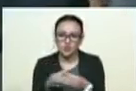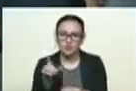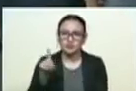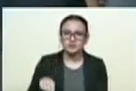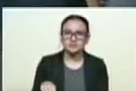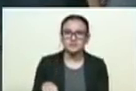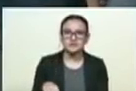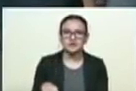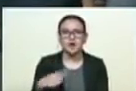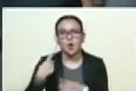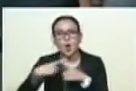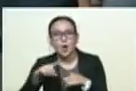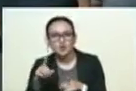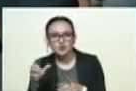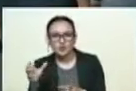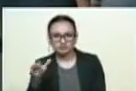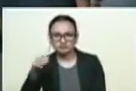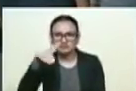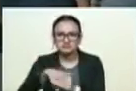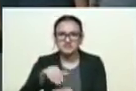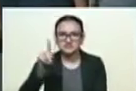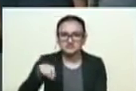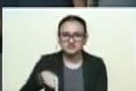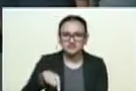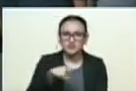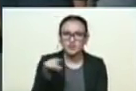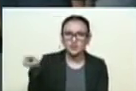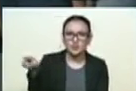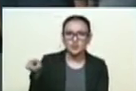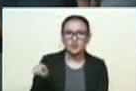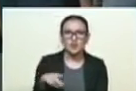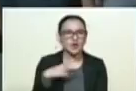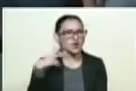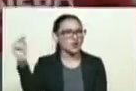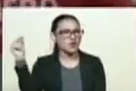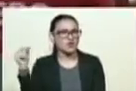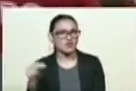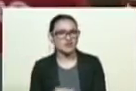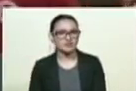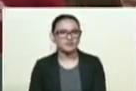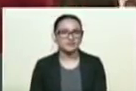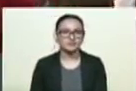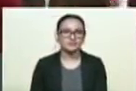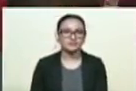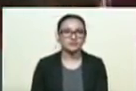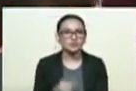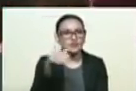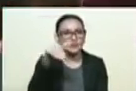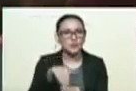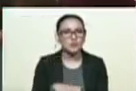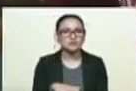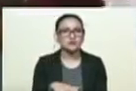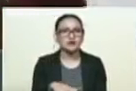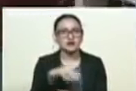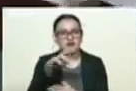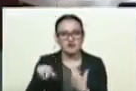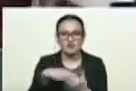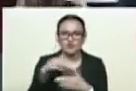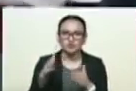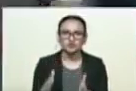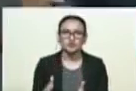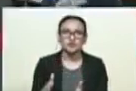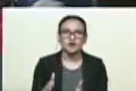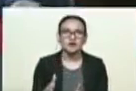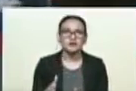¿Por Andrés Velázquez? ¿O ustedes van a votar por el candidato revolucionario,